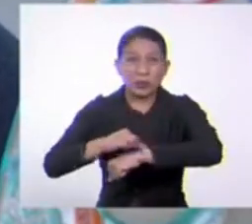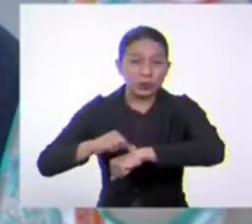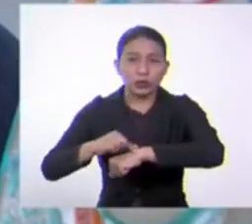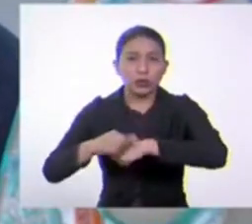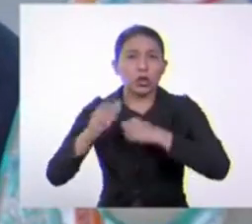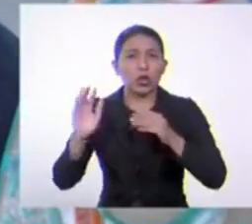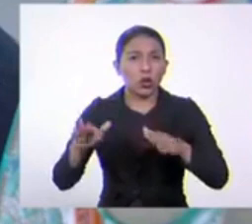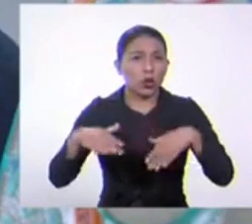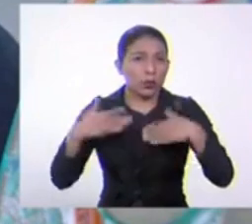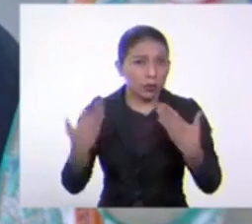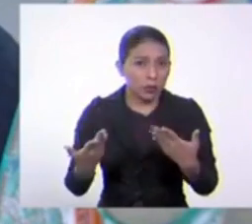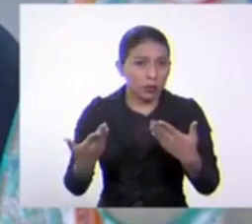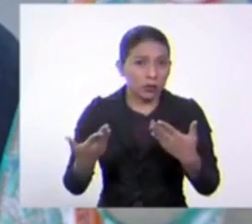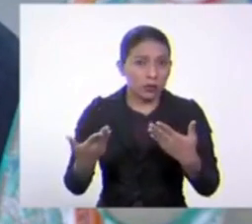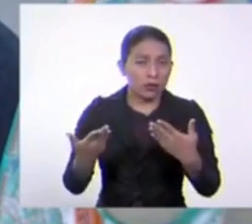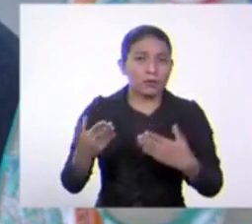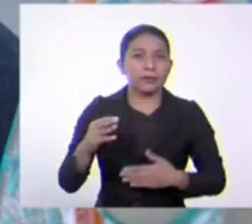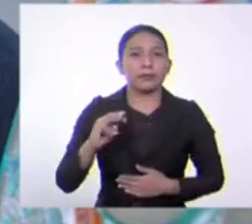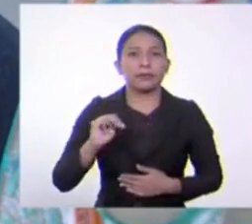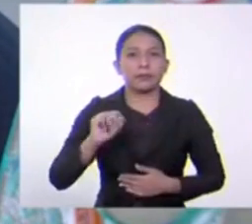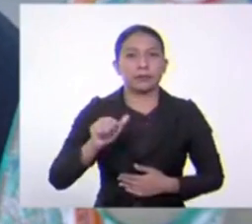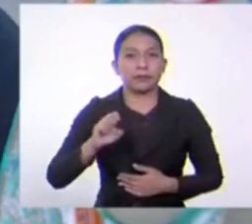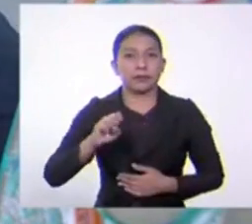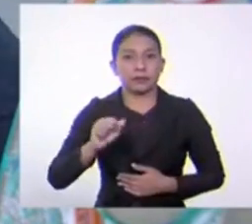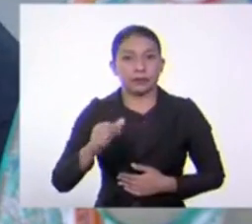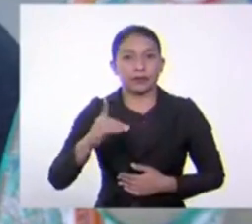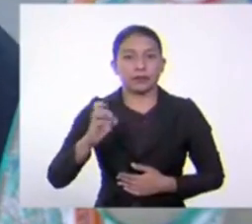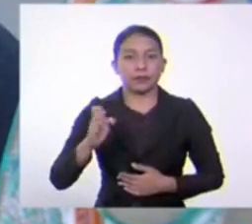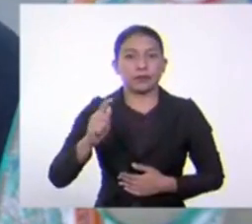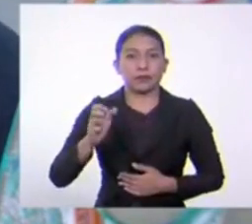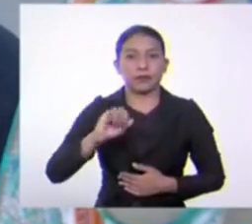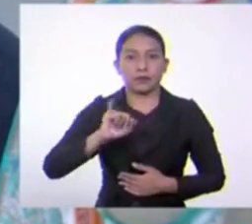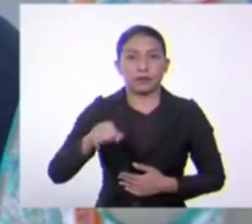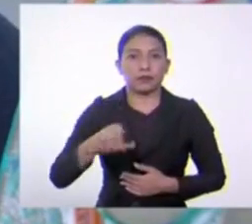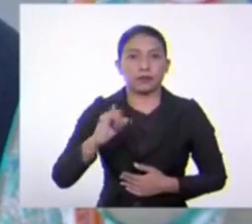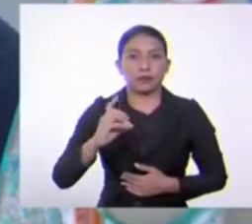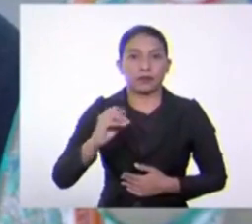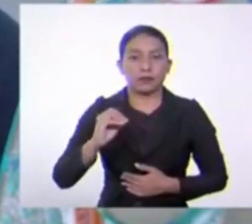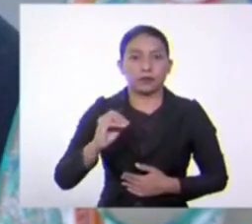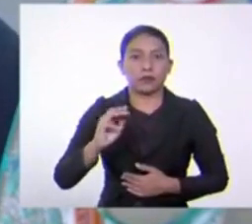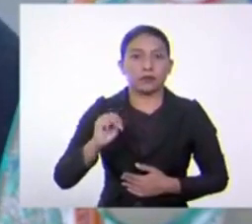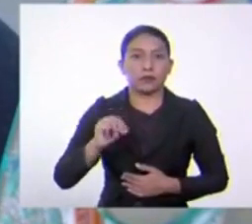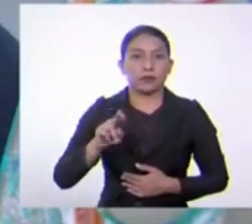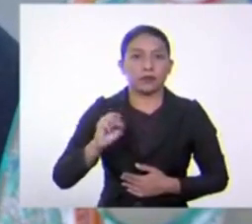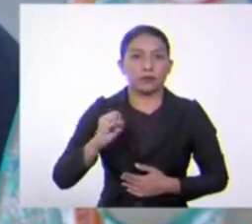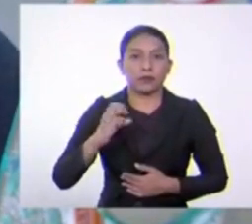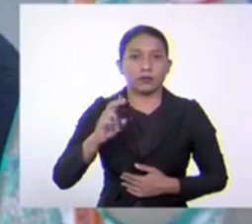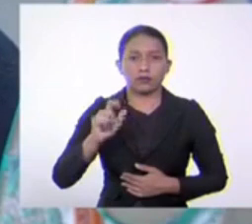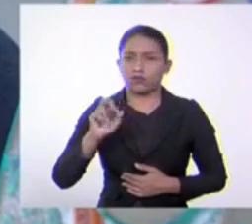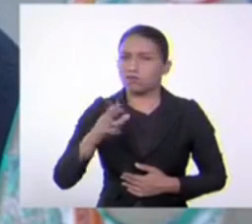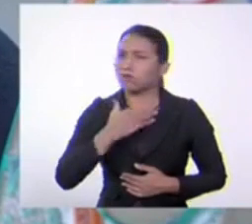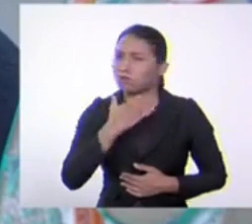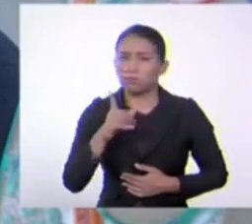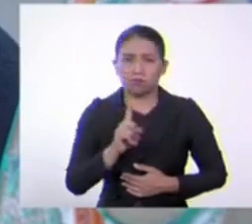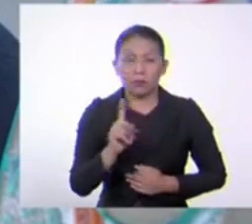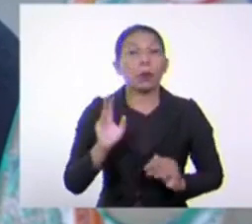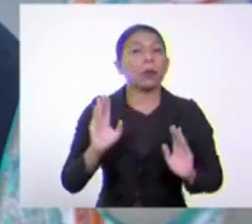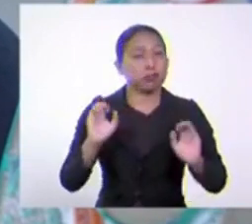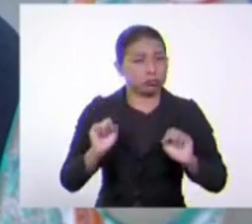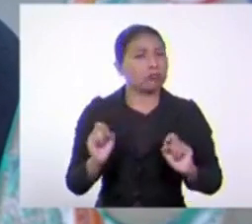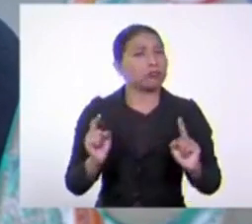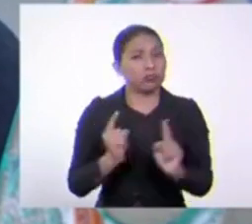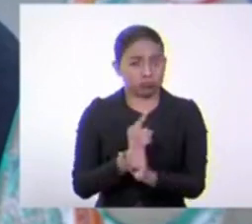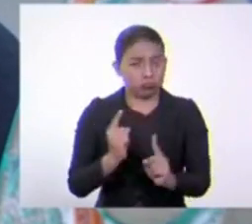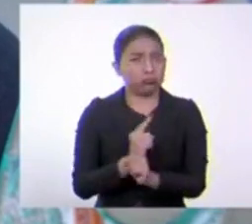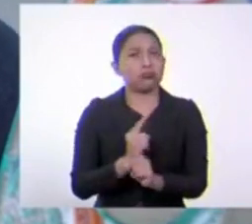estructura o la masa del tejido muscular no es tan compleja. Sin embargo, es muy versátil también.